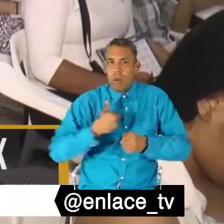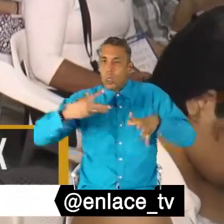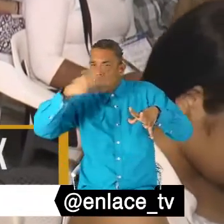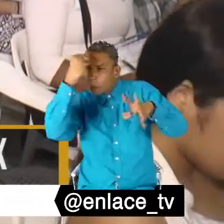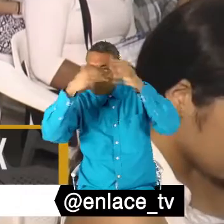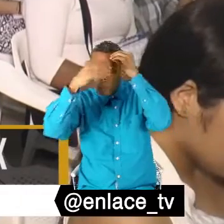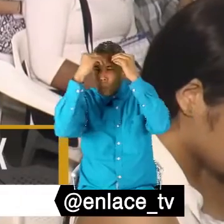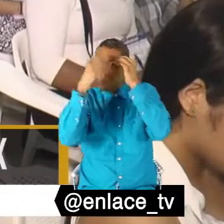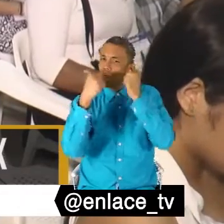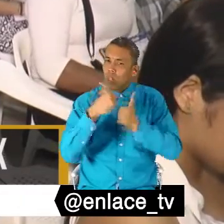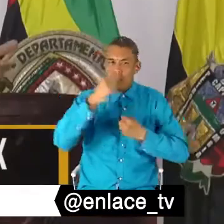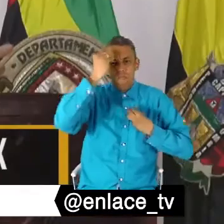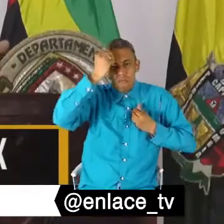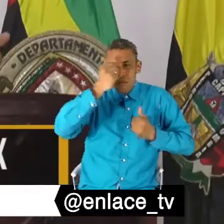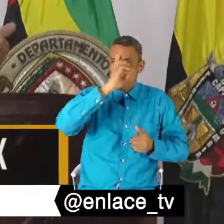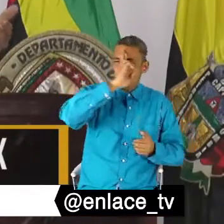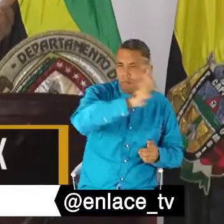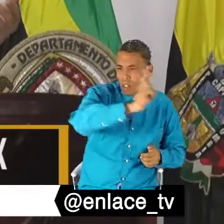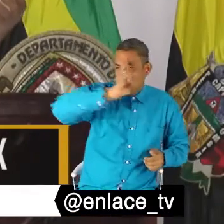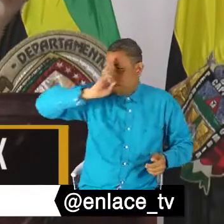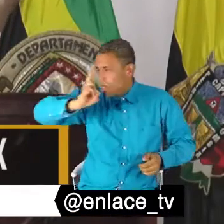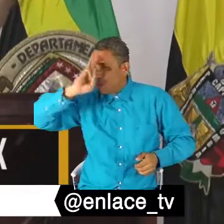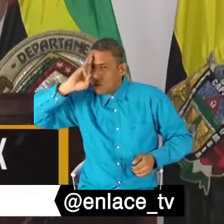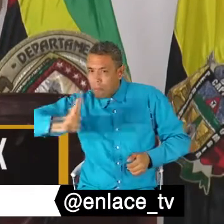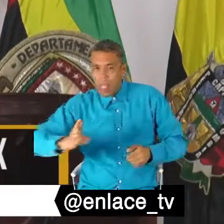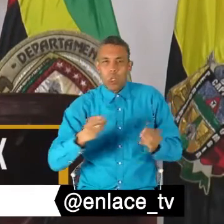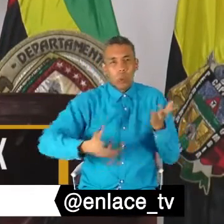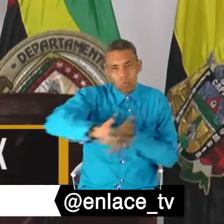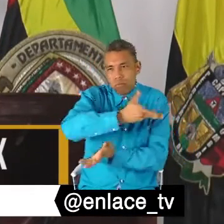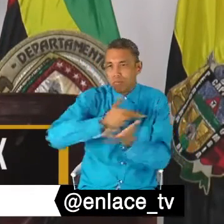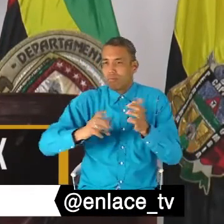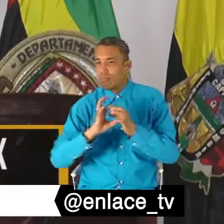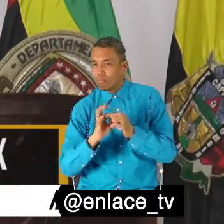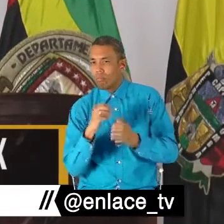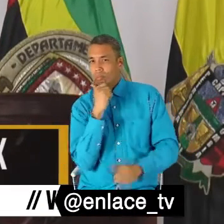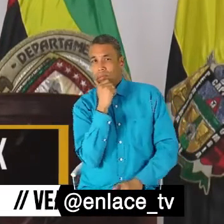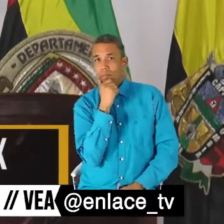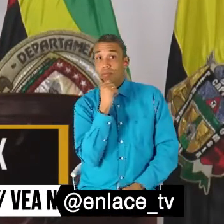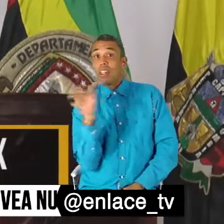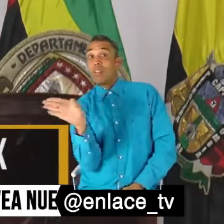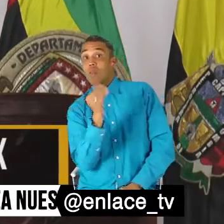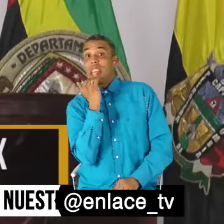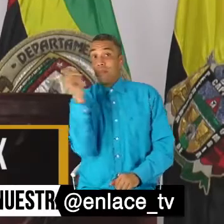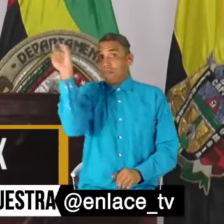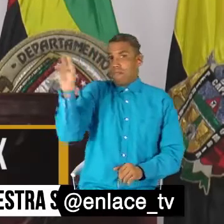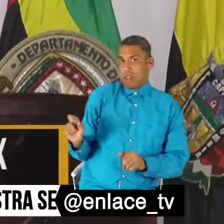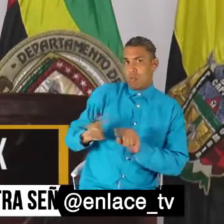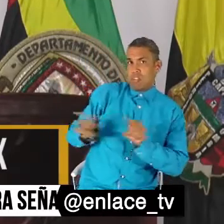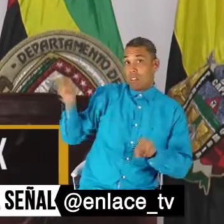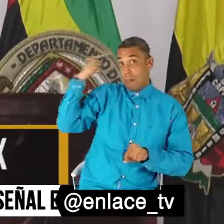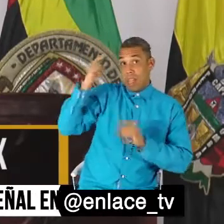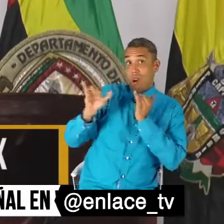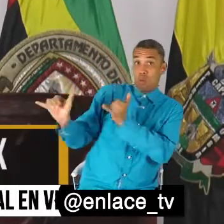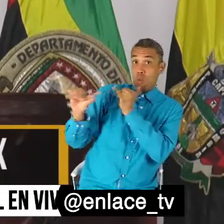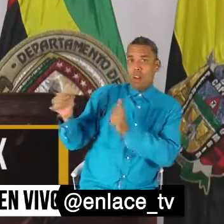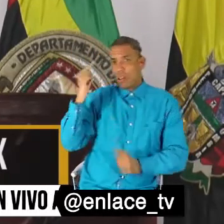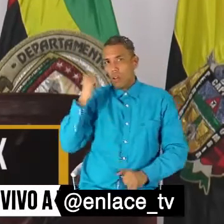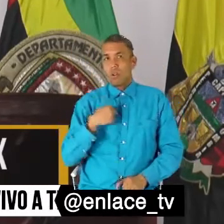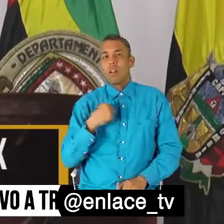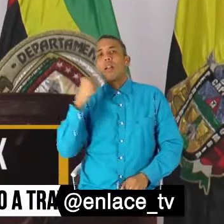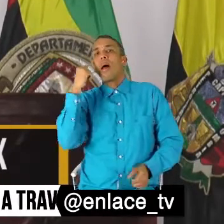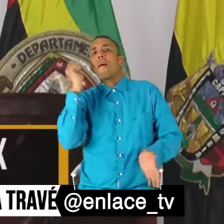resuelven respetándonos, tratando de comprender cuál es el punto de vista del otro y que el otro entienda el punto de